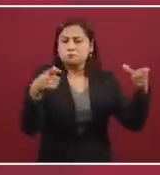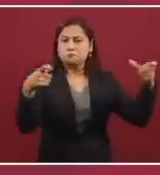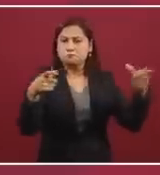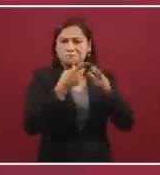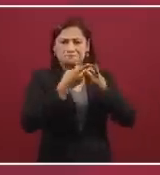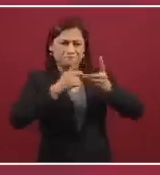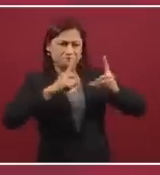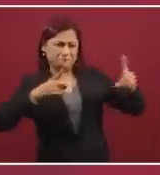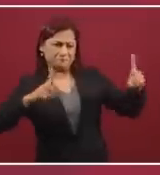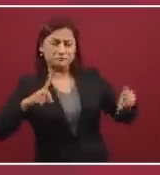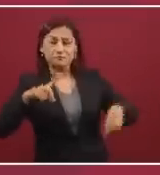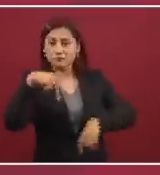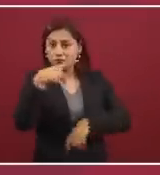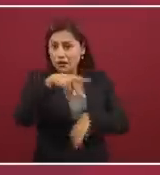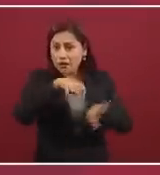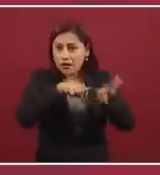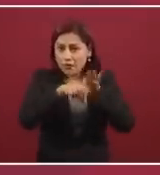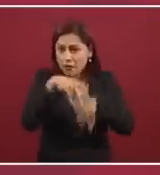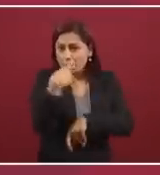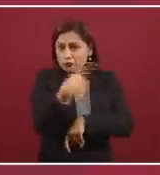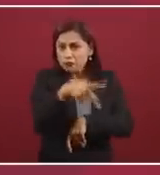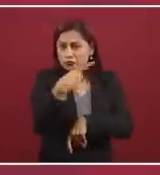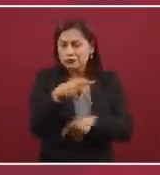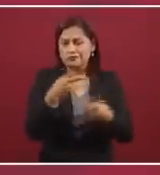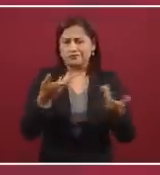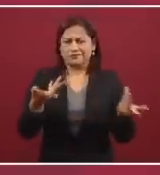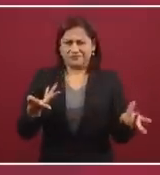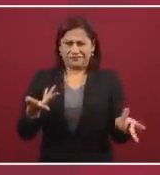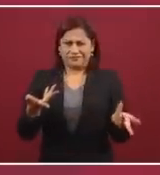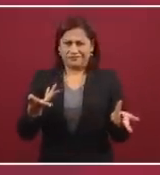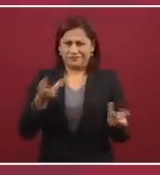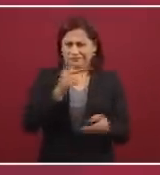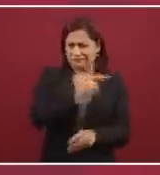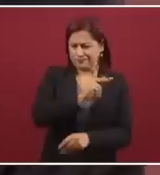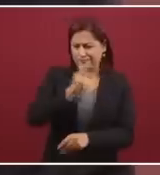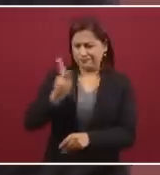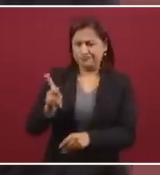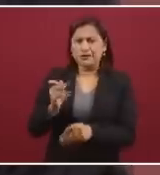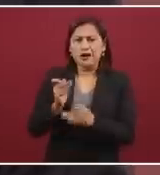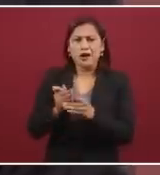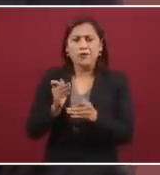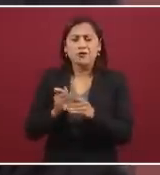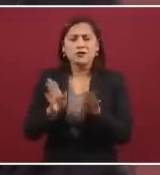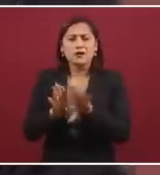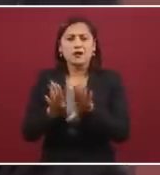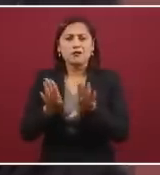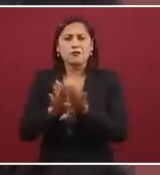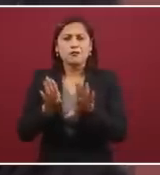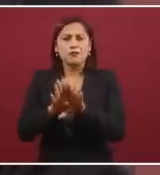entonces como nosotros vamos a actuar así